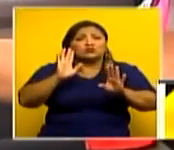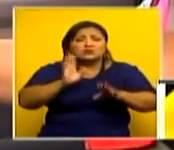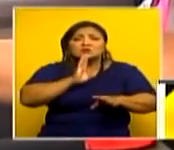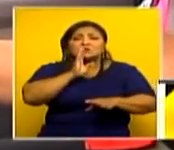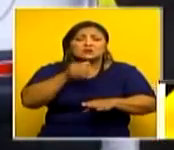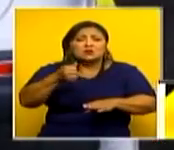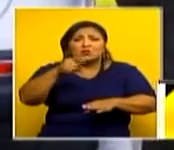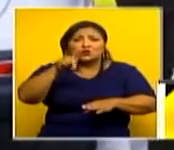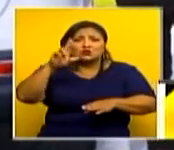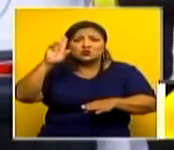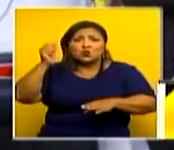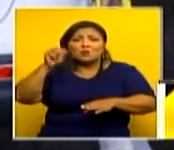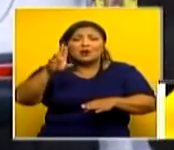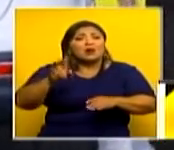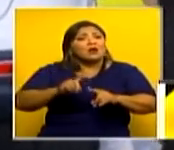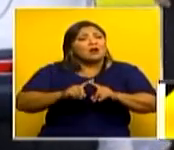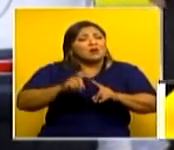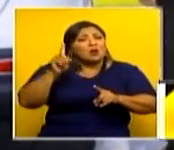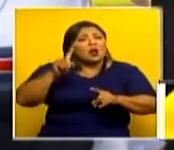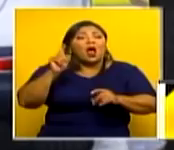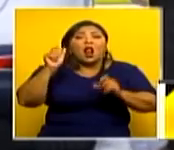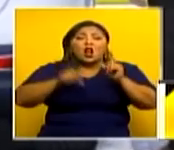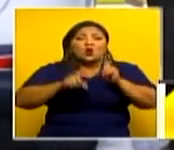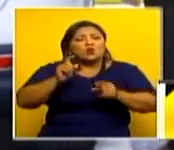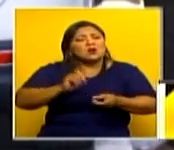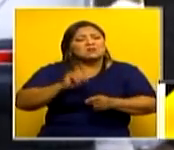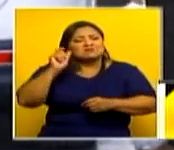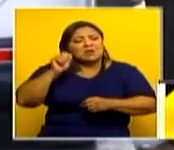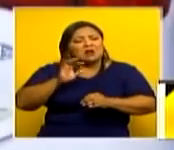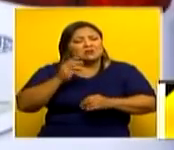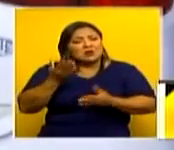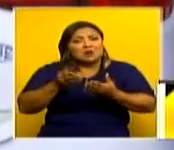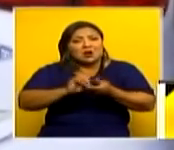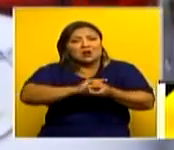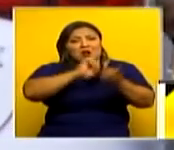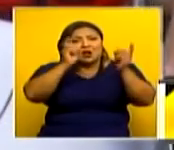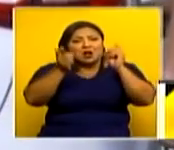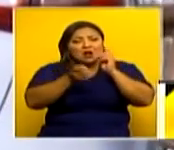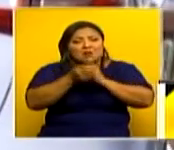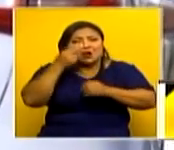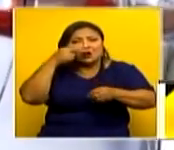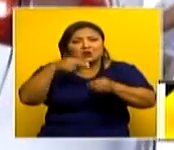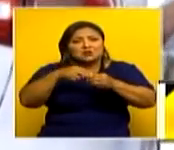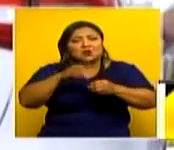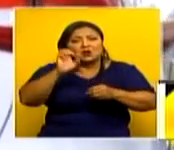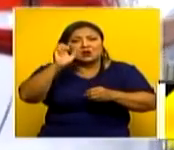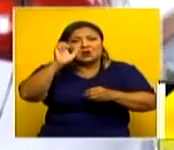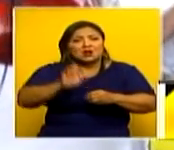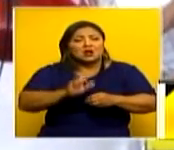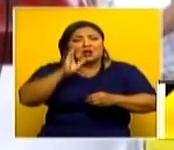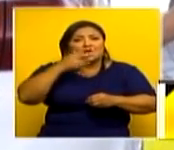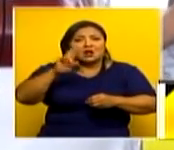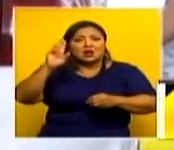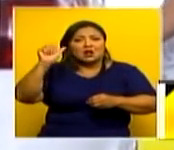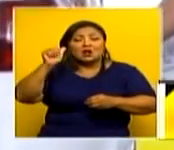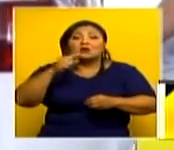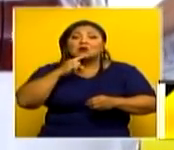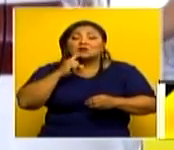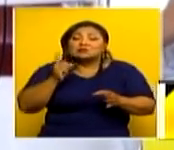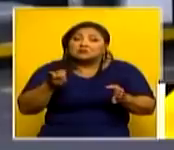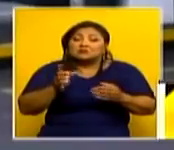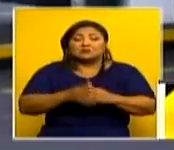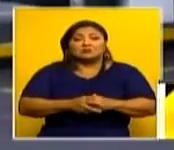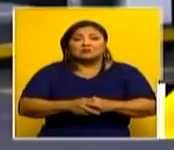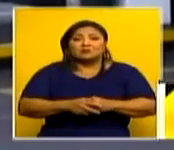entonces afecta. Muchos afirman migrarán a gasolina tipo extra y quienes permanezcan en el consumo de gasolina tipo